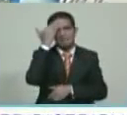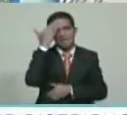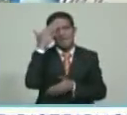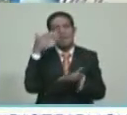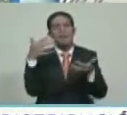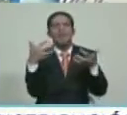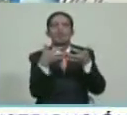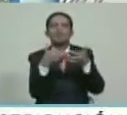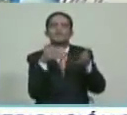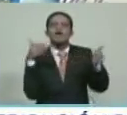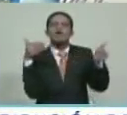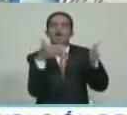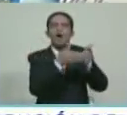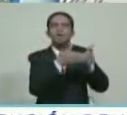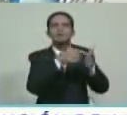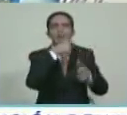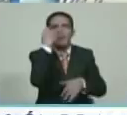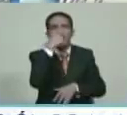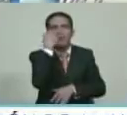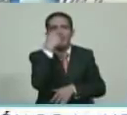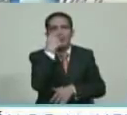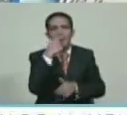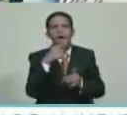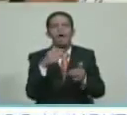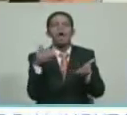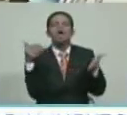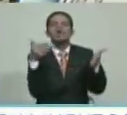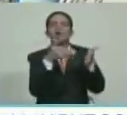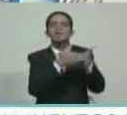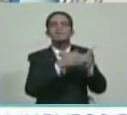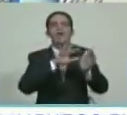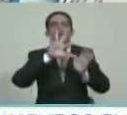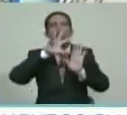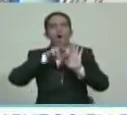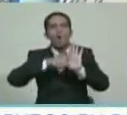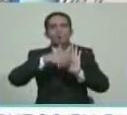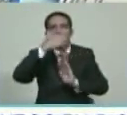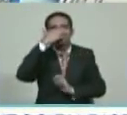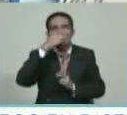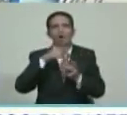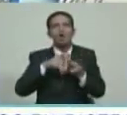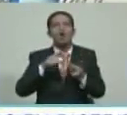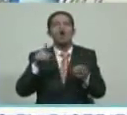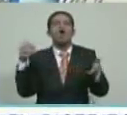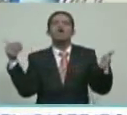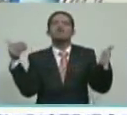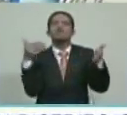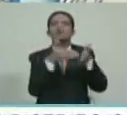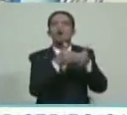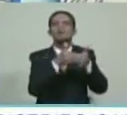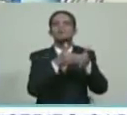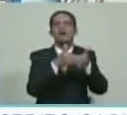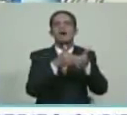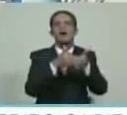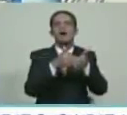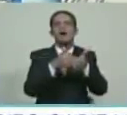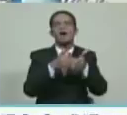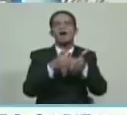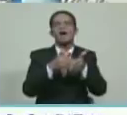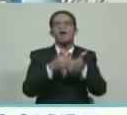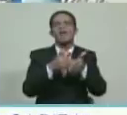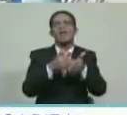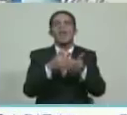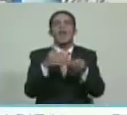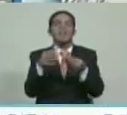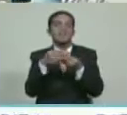el narcotráfico, contra la corrupción administrativa, contra la delincuencia organizada, contra el lavado de capitales,